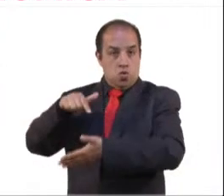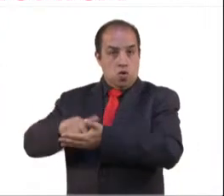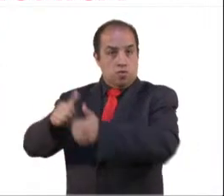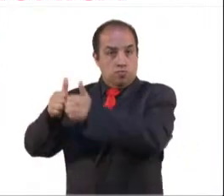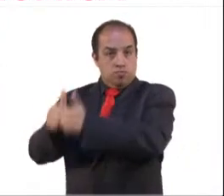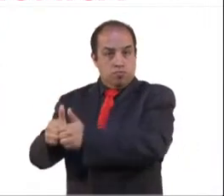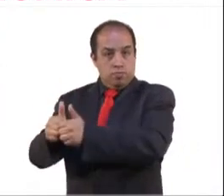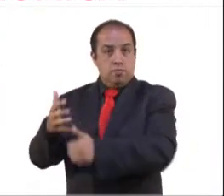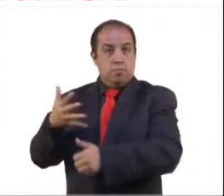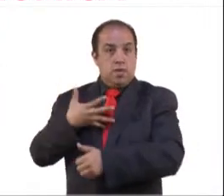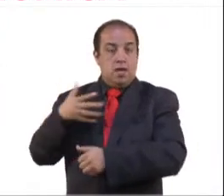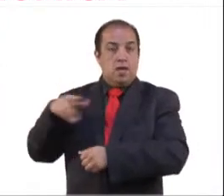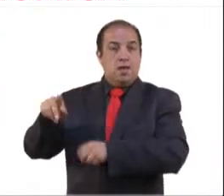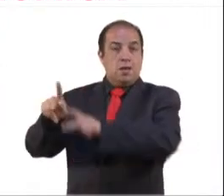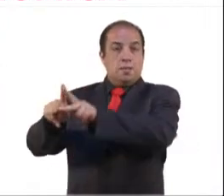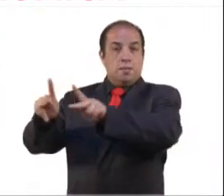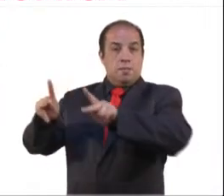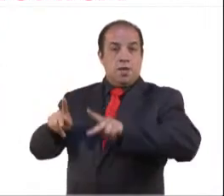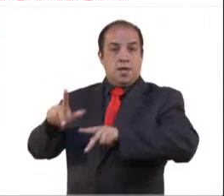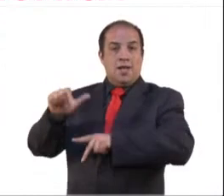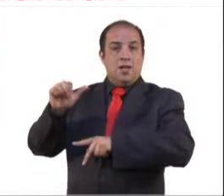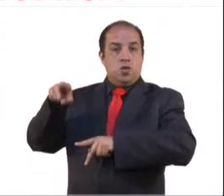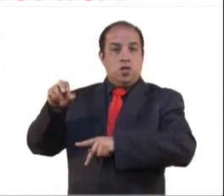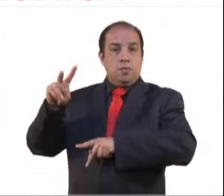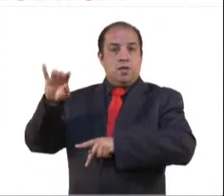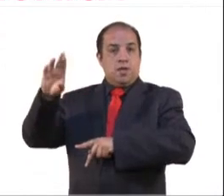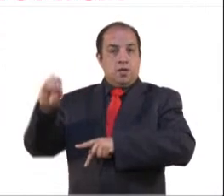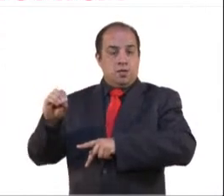permanente está en el Parque Leona Vicario.